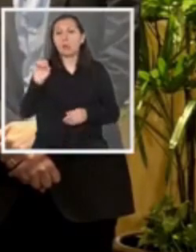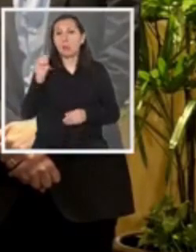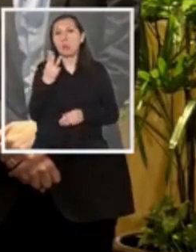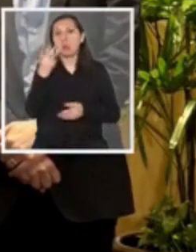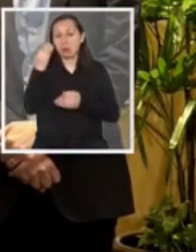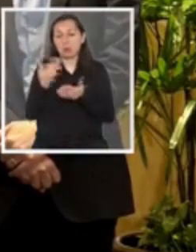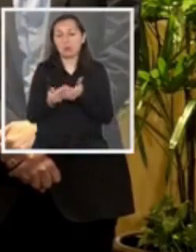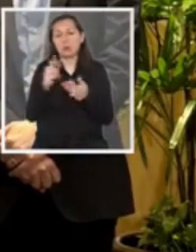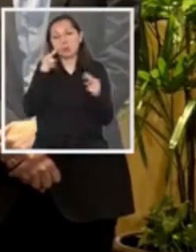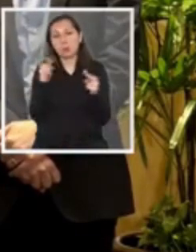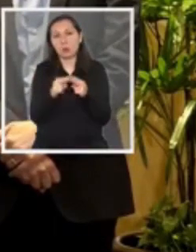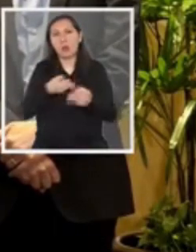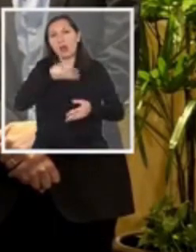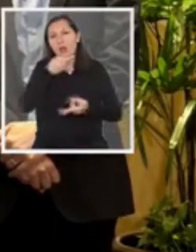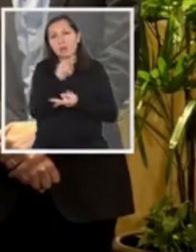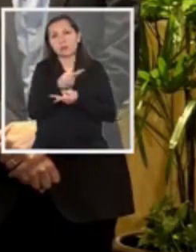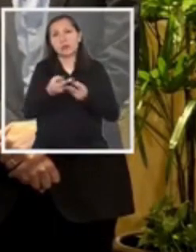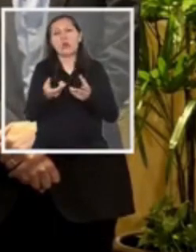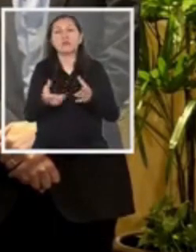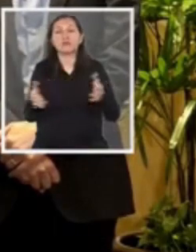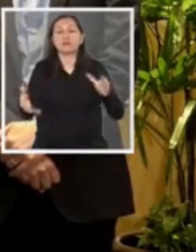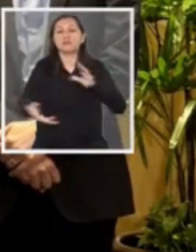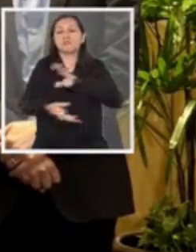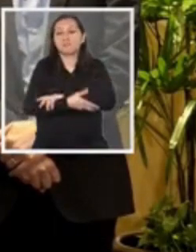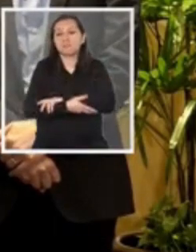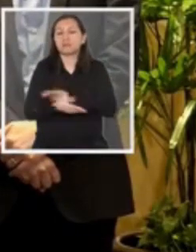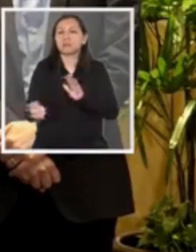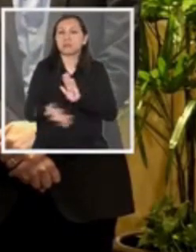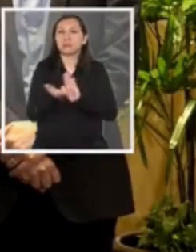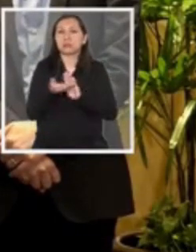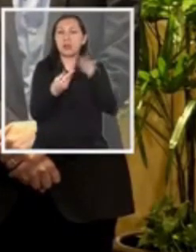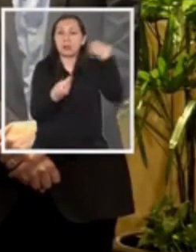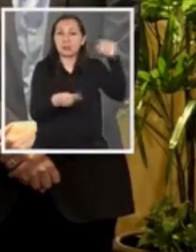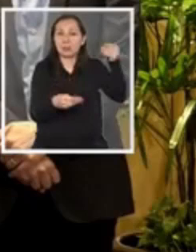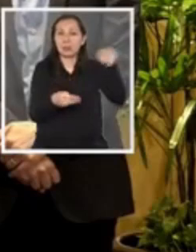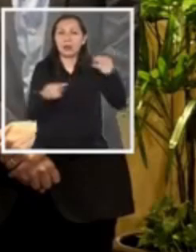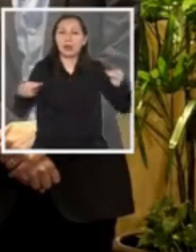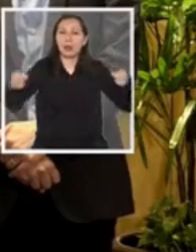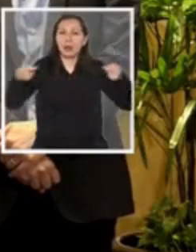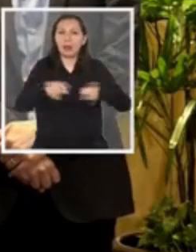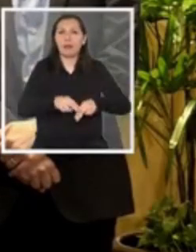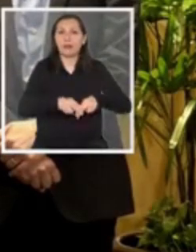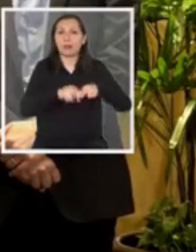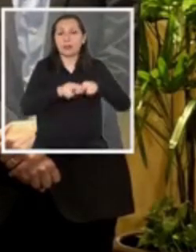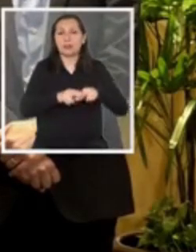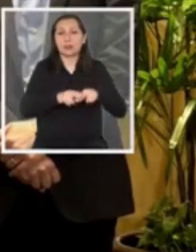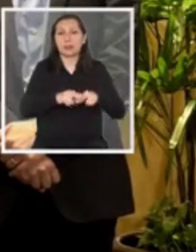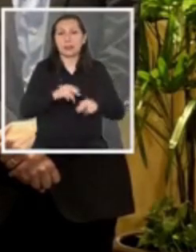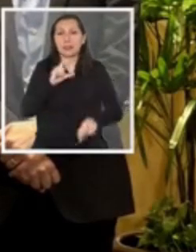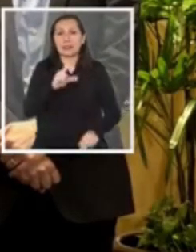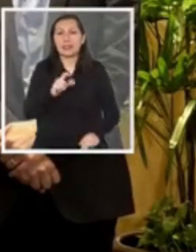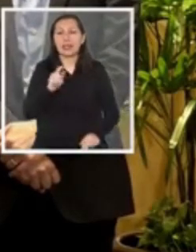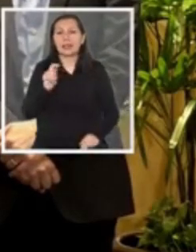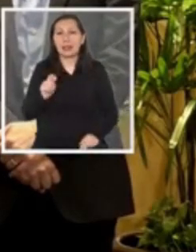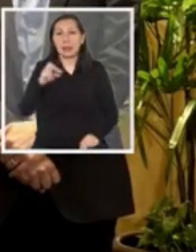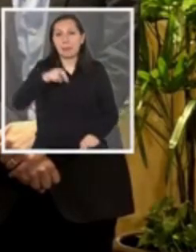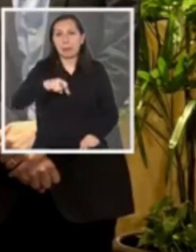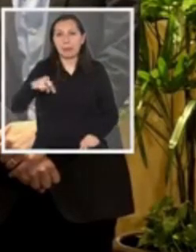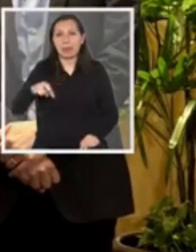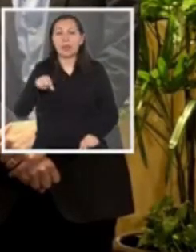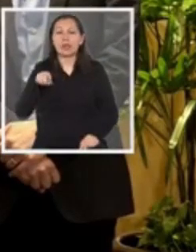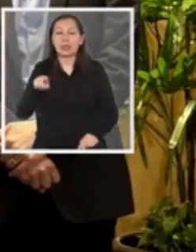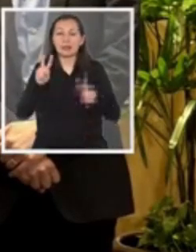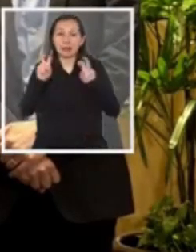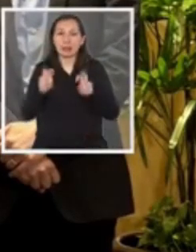firmado una declaración conjunta para promover la mejora continua del capítulo de inversiones del CTPPP en el marco